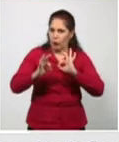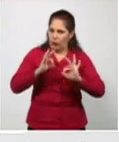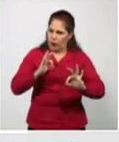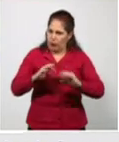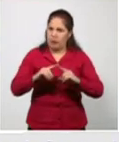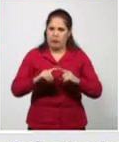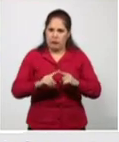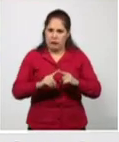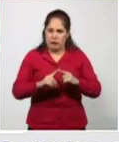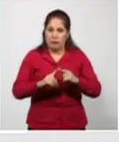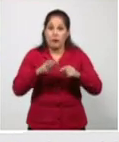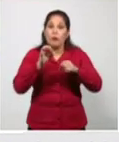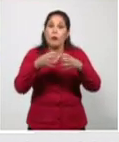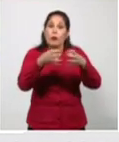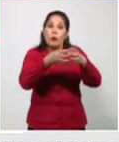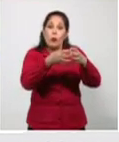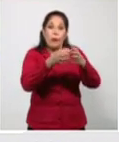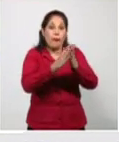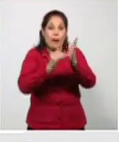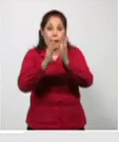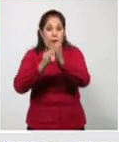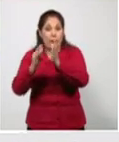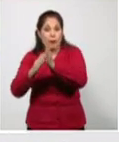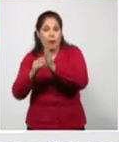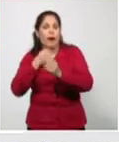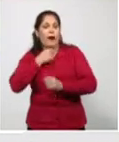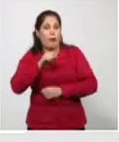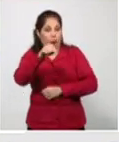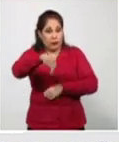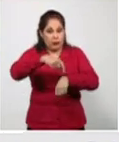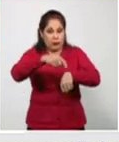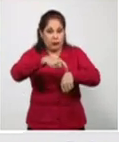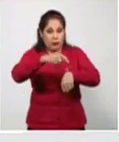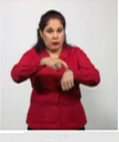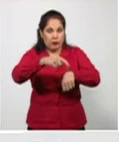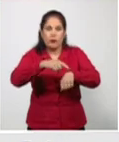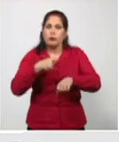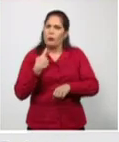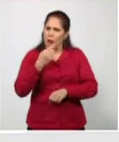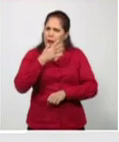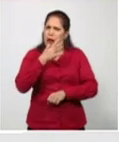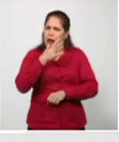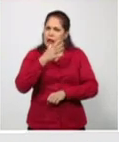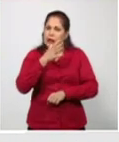menos a partir de un grupo de meses, porque hasta ahora todo parece indicar que